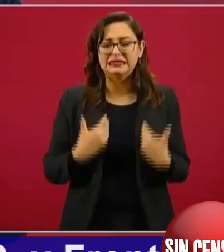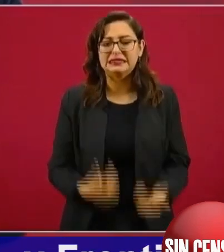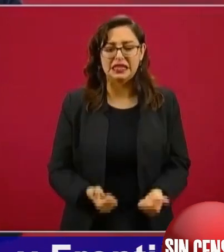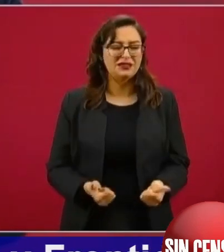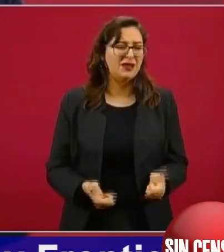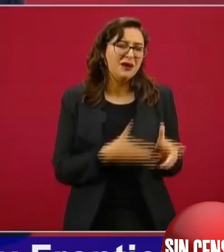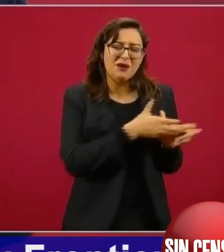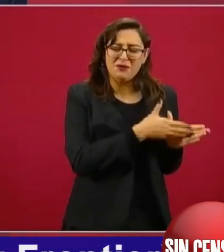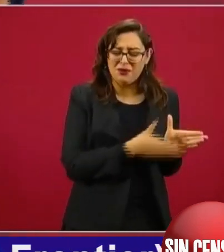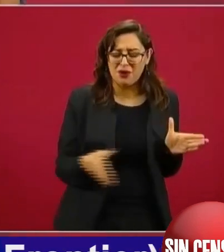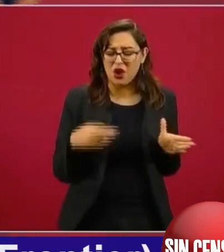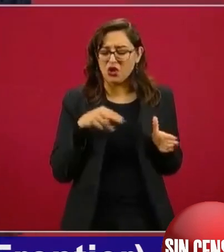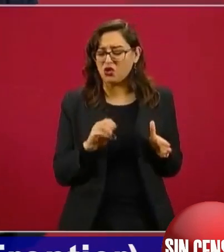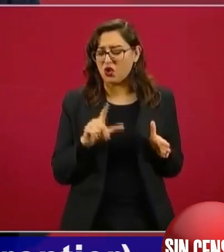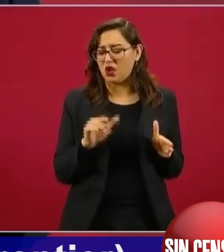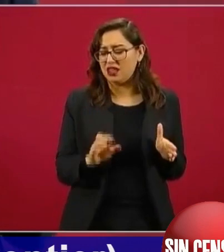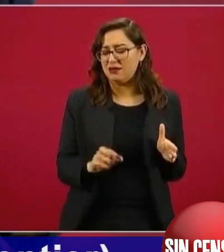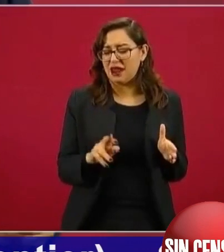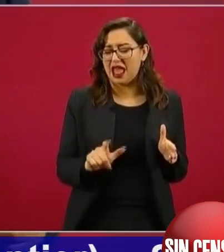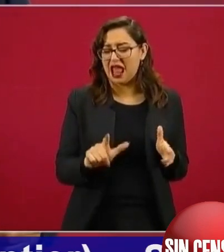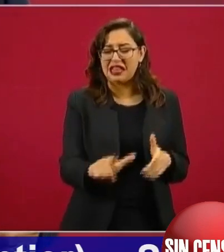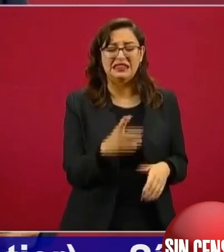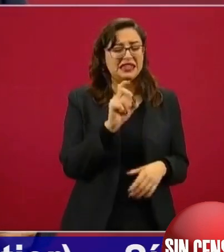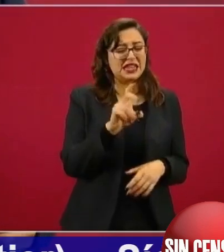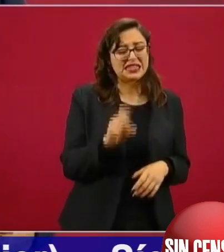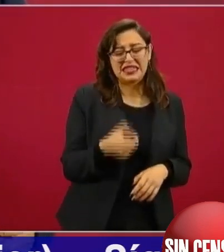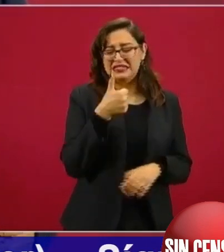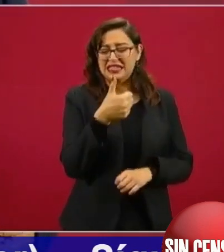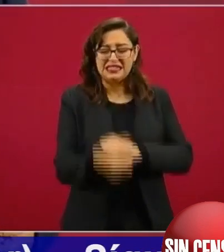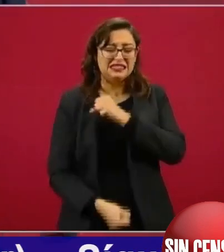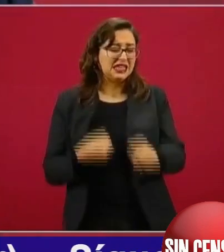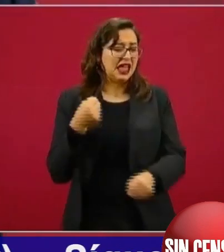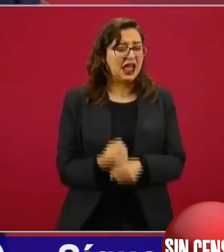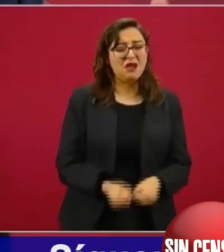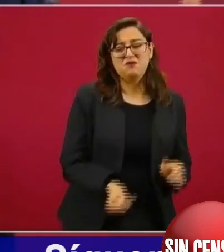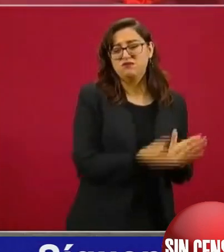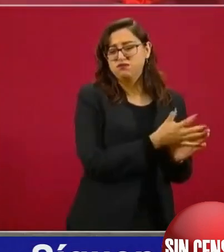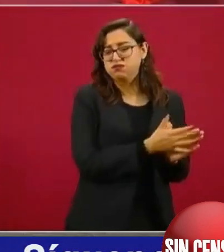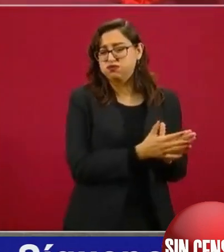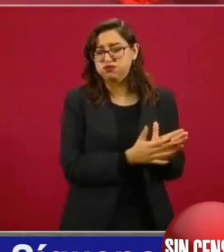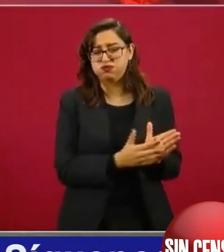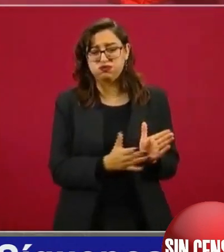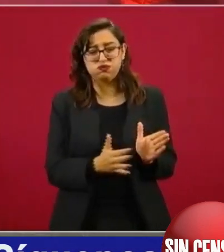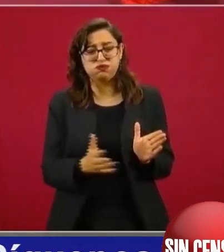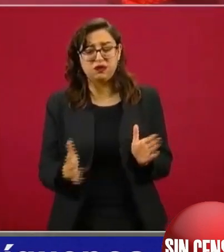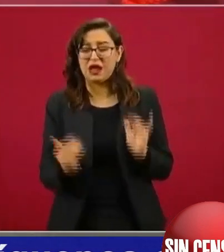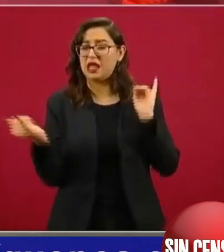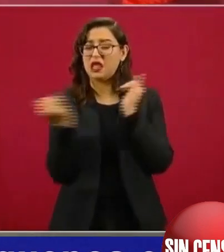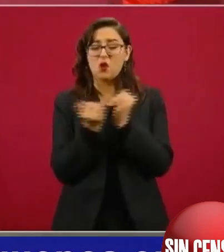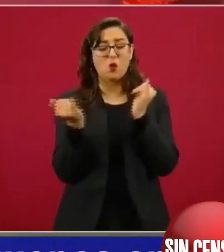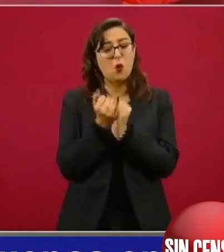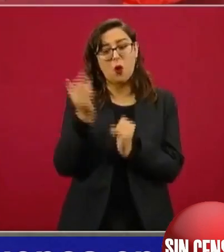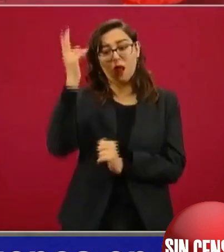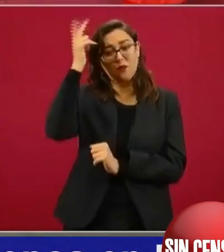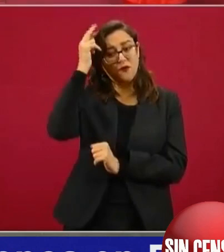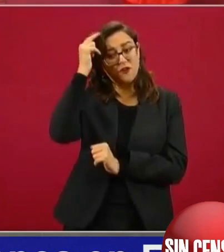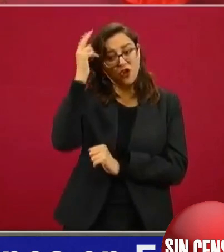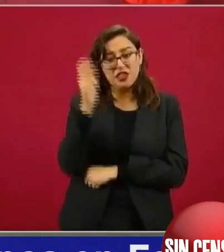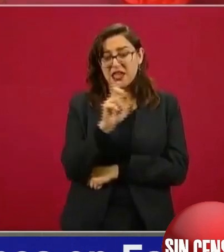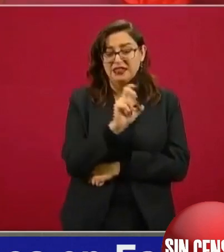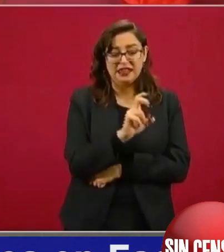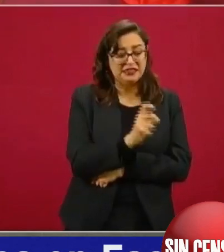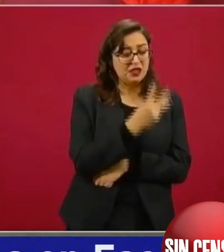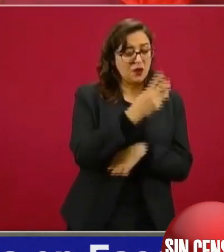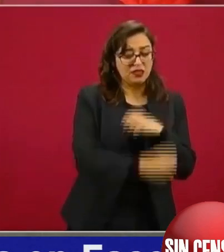modelo neoliberal, fueron 36 años, siempre comparo con el porfiriato que fueron 34